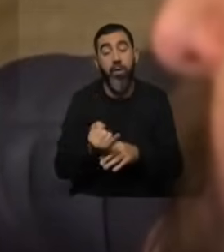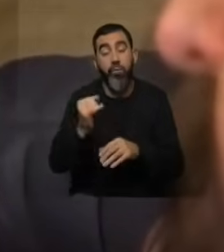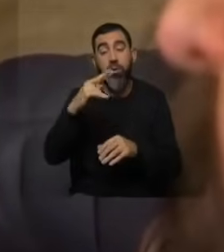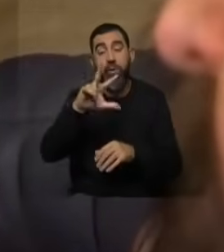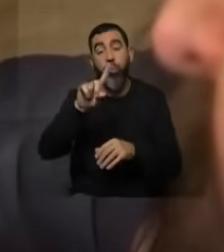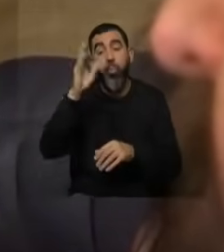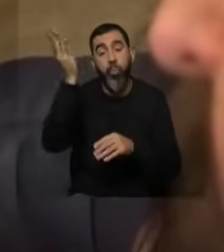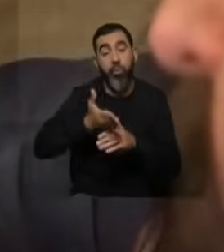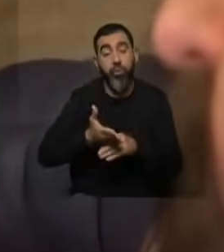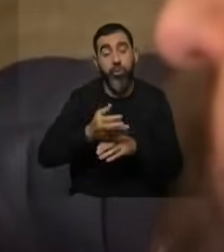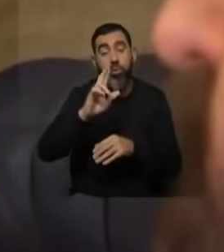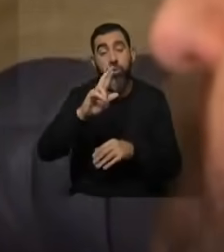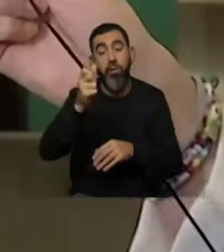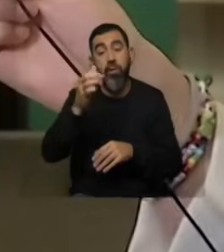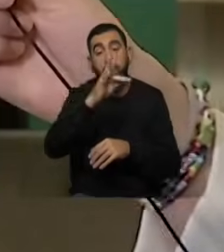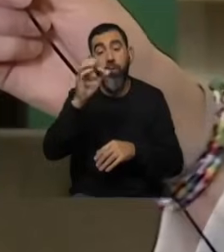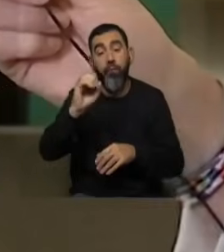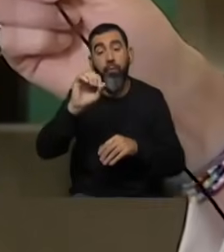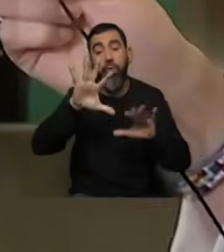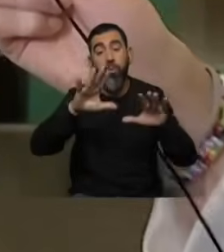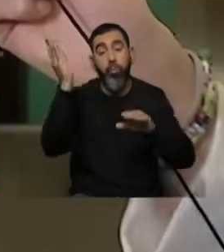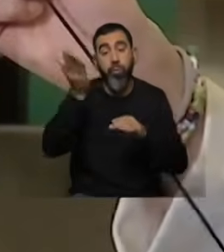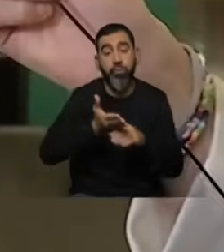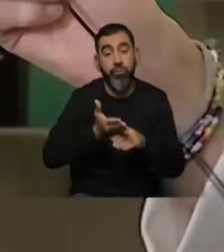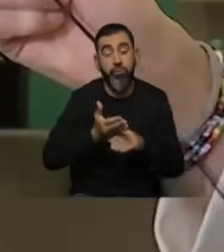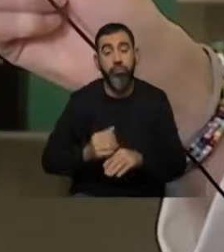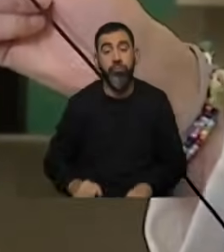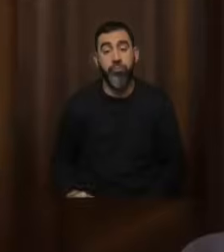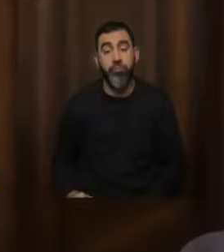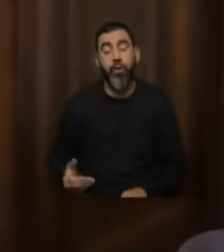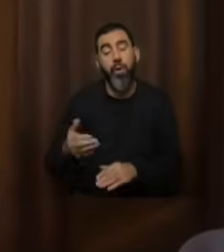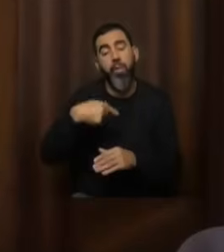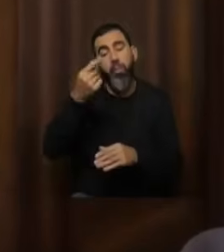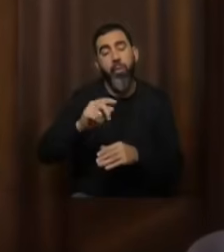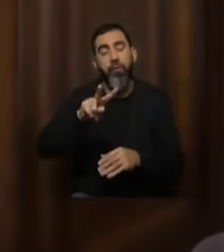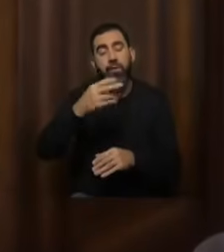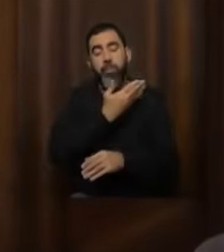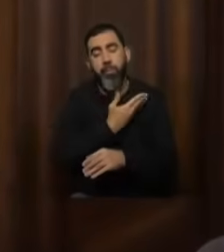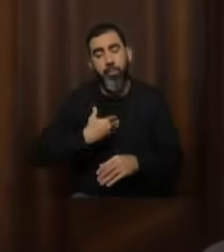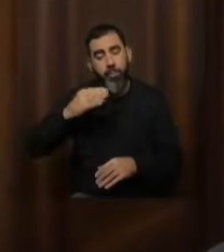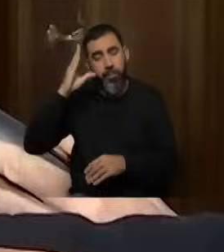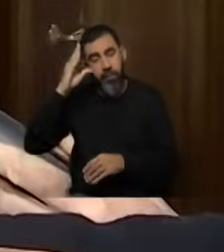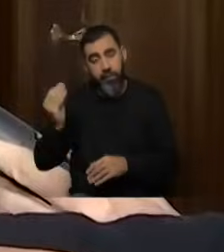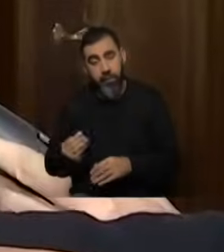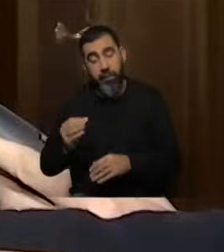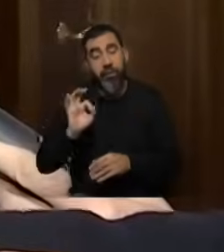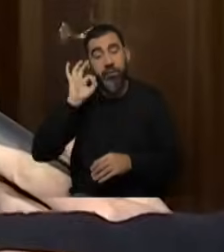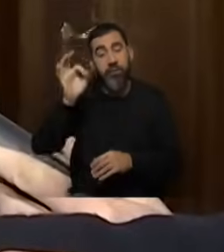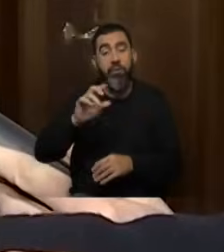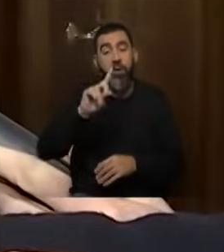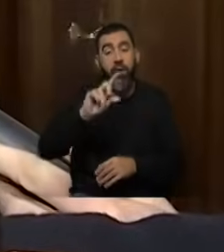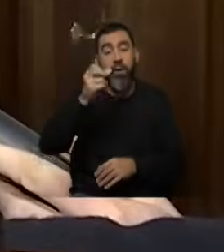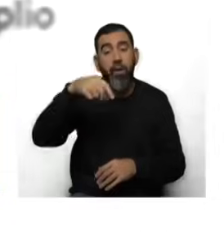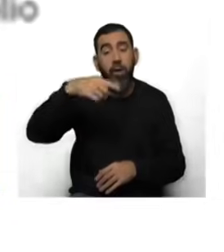31 seguido por Laura rafo con 10% más atrás vienen la vicepresidenta Beatriz argimón y el senador Jorge